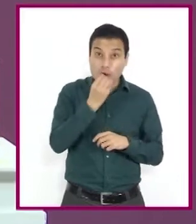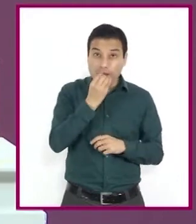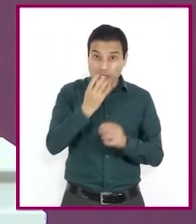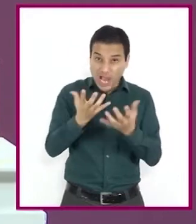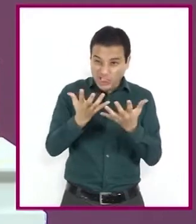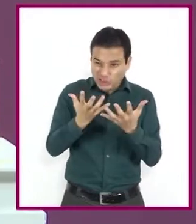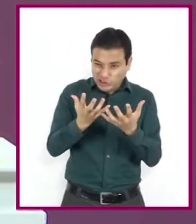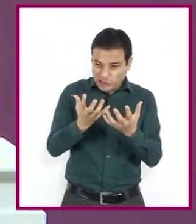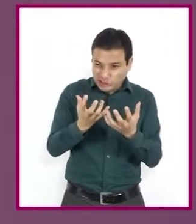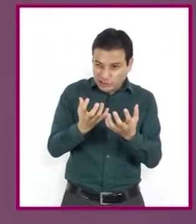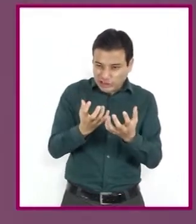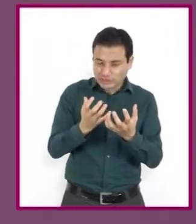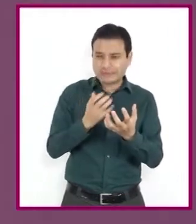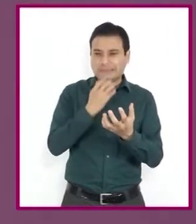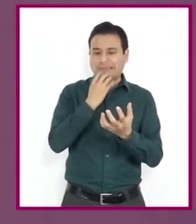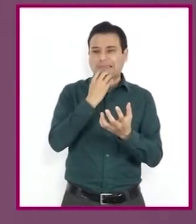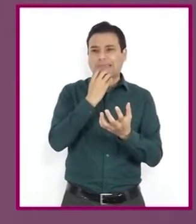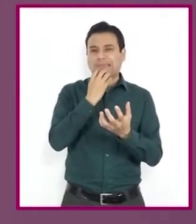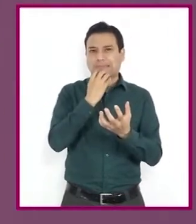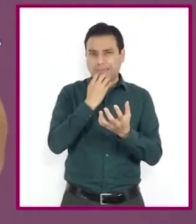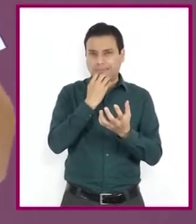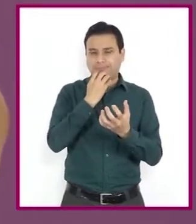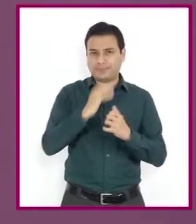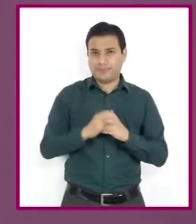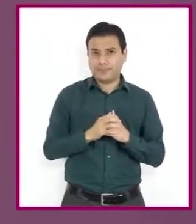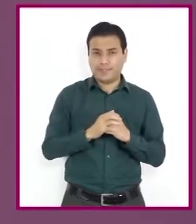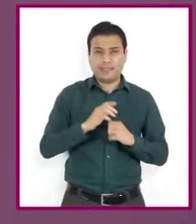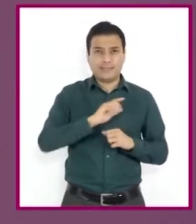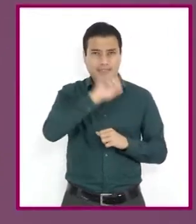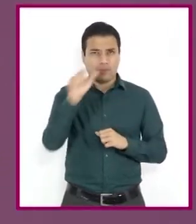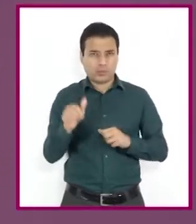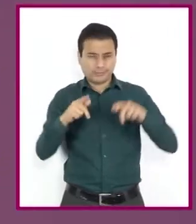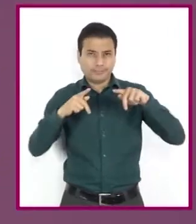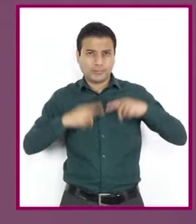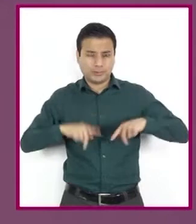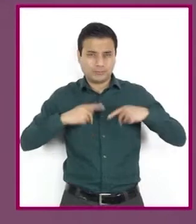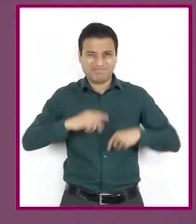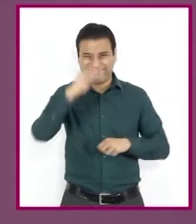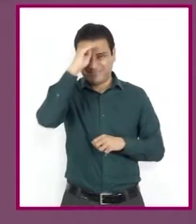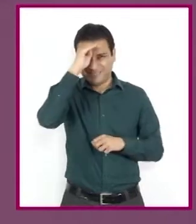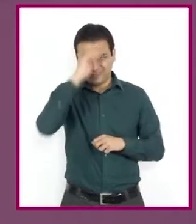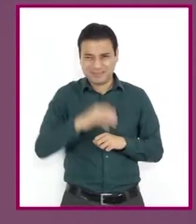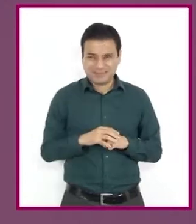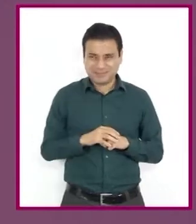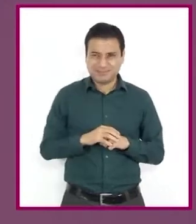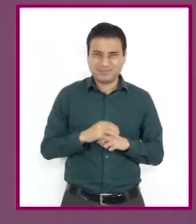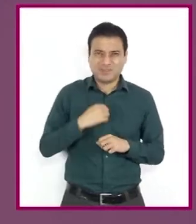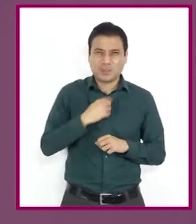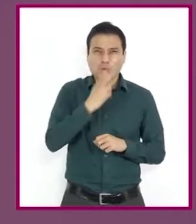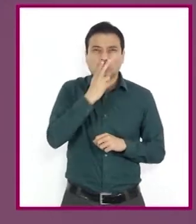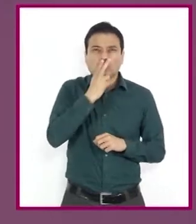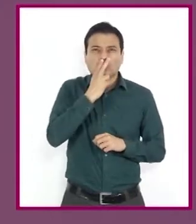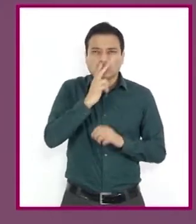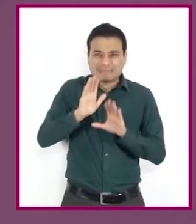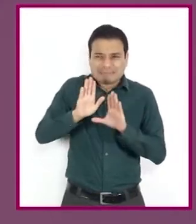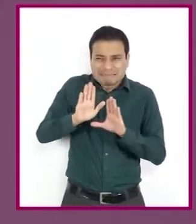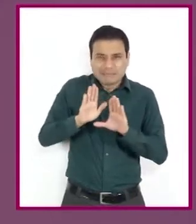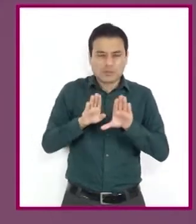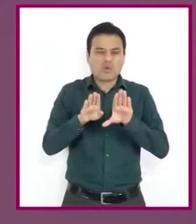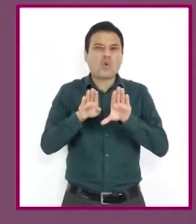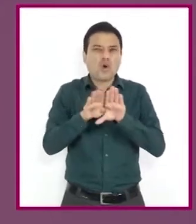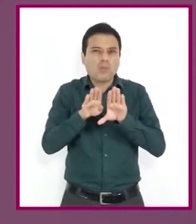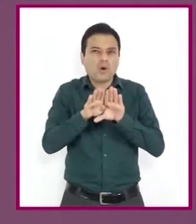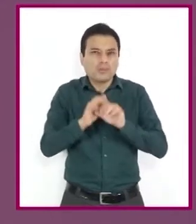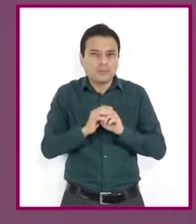alimentos. Esto propició que se buscara una solución al problema y, ya sea con